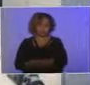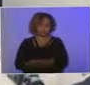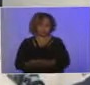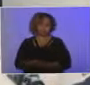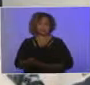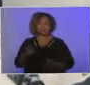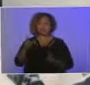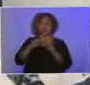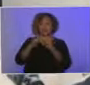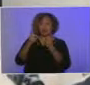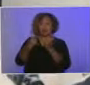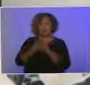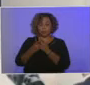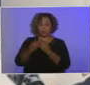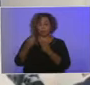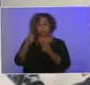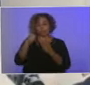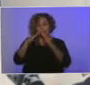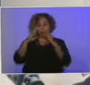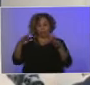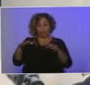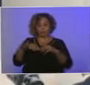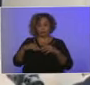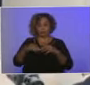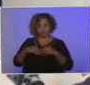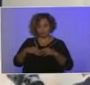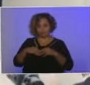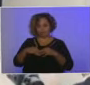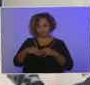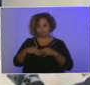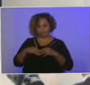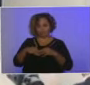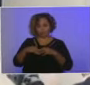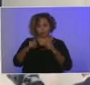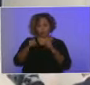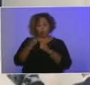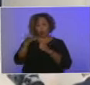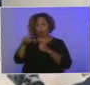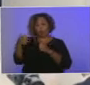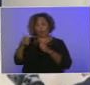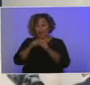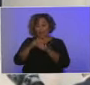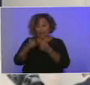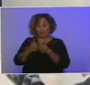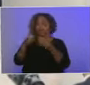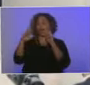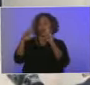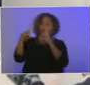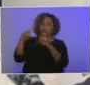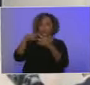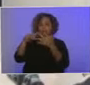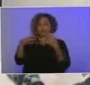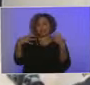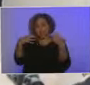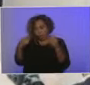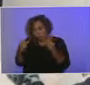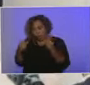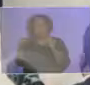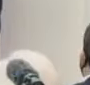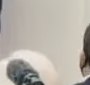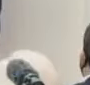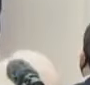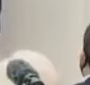El Departamento de la Vivienda y Administración de Vivienda Pública, junto con otras agencias como Educación, Salud,